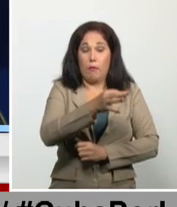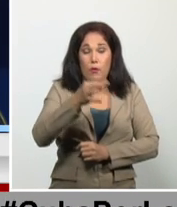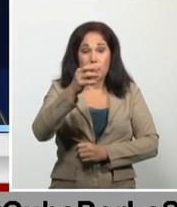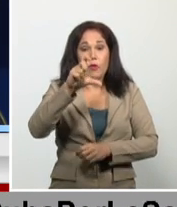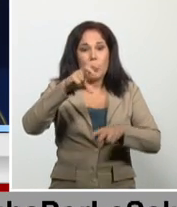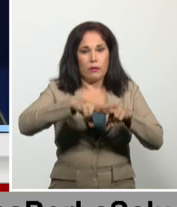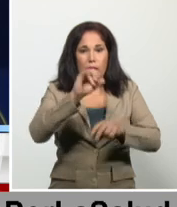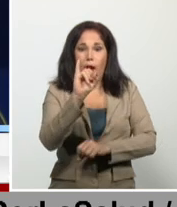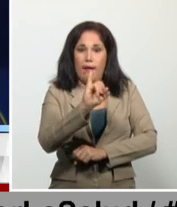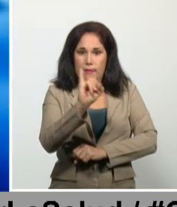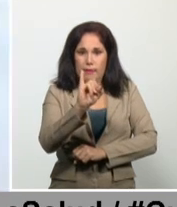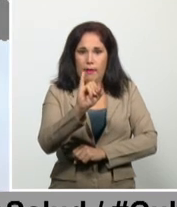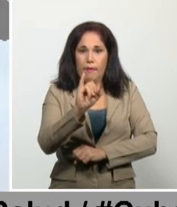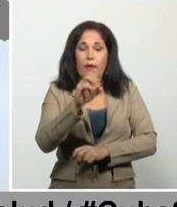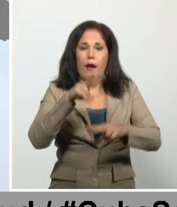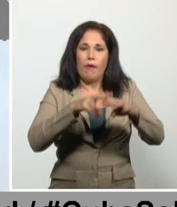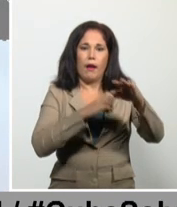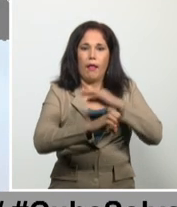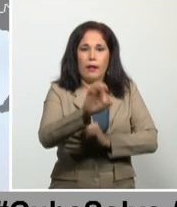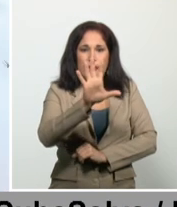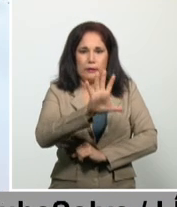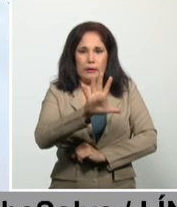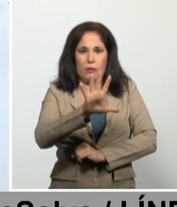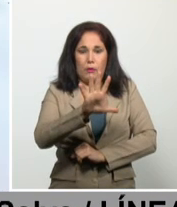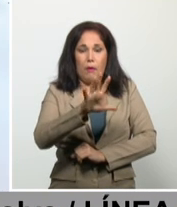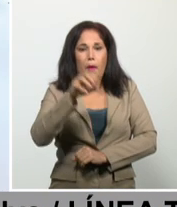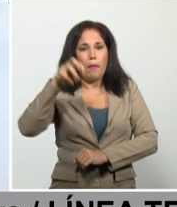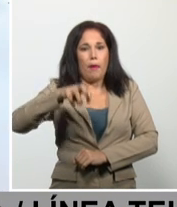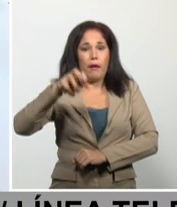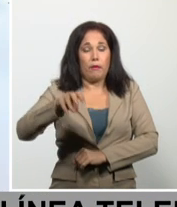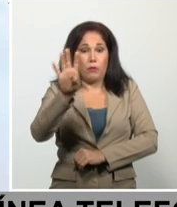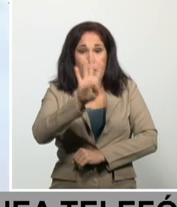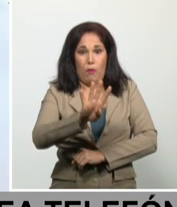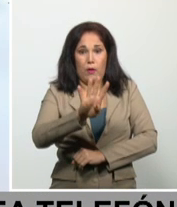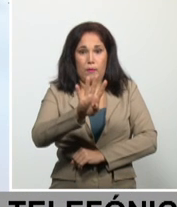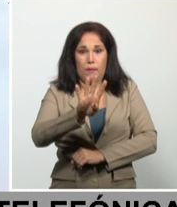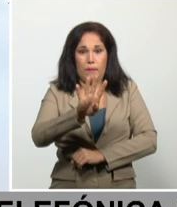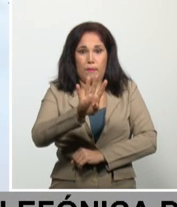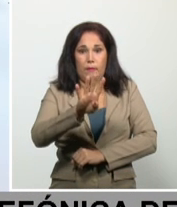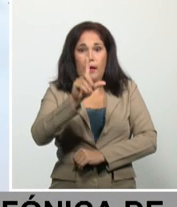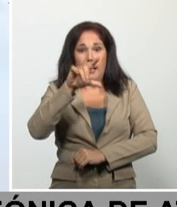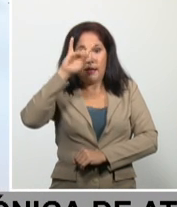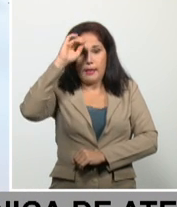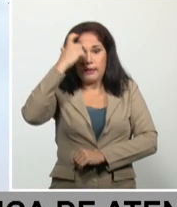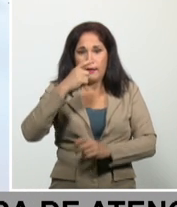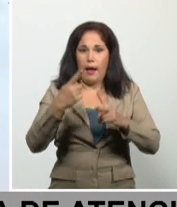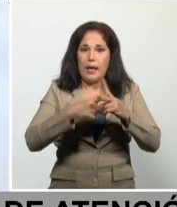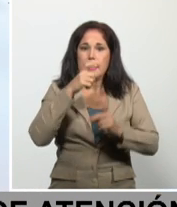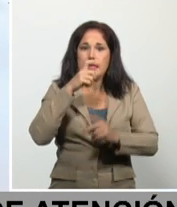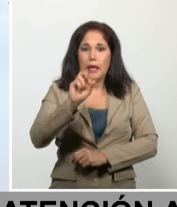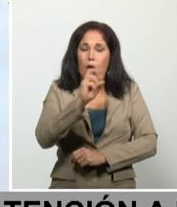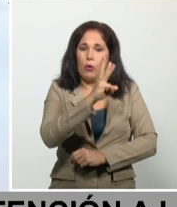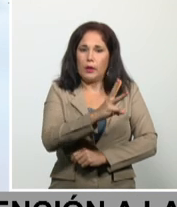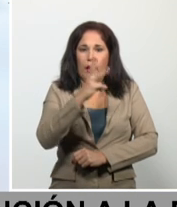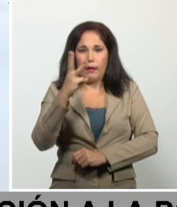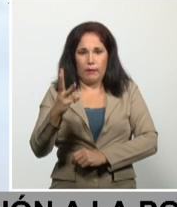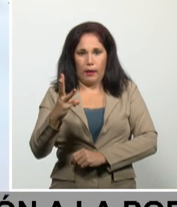Habana 6, Habana del Este 5, Marianao 4, La Alicia y Cerro con 3 cada